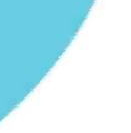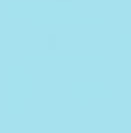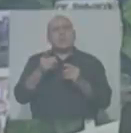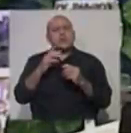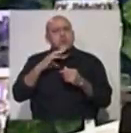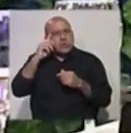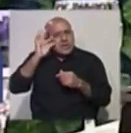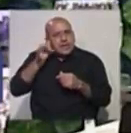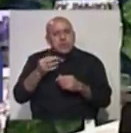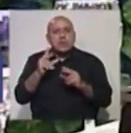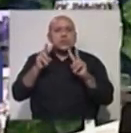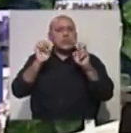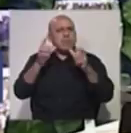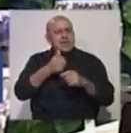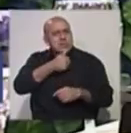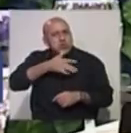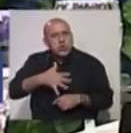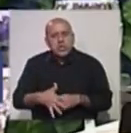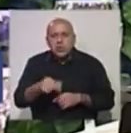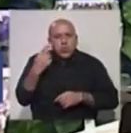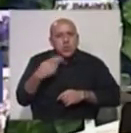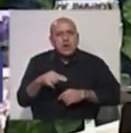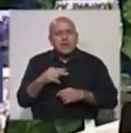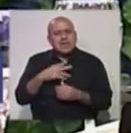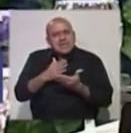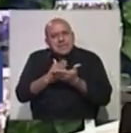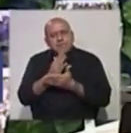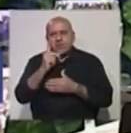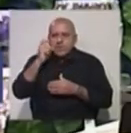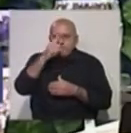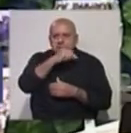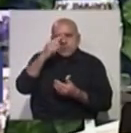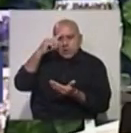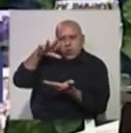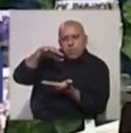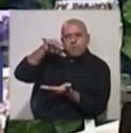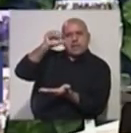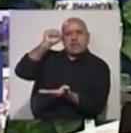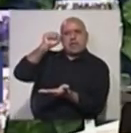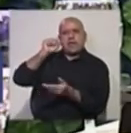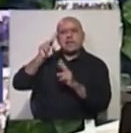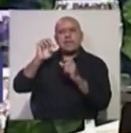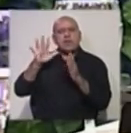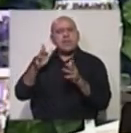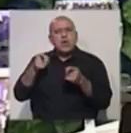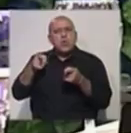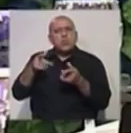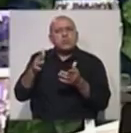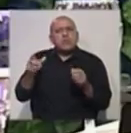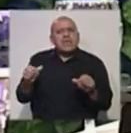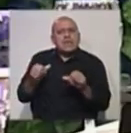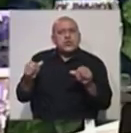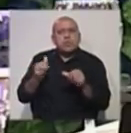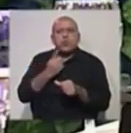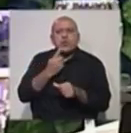Yo creo que estamos frente a un hecho histórico. Siempre es difícil en la coyuntura, en el momento, percibir la dimensión histórica de un hecho, pero yo creo que esto va a